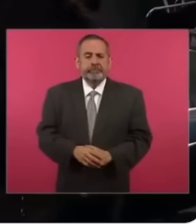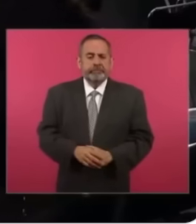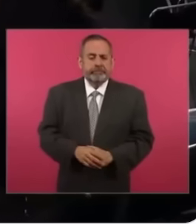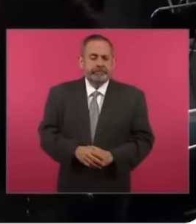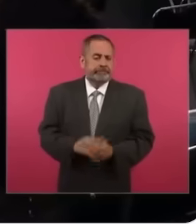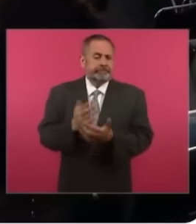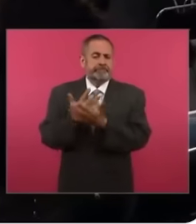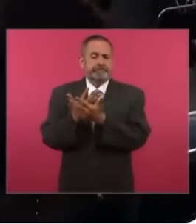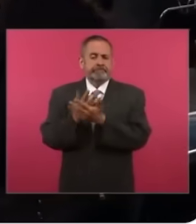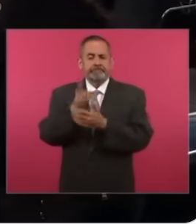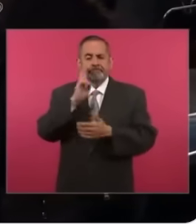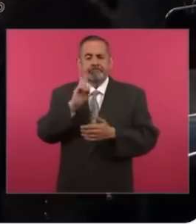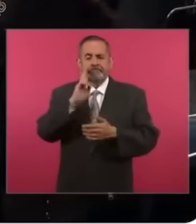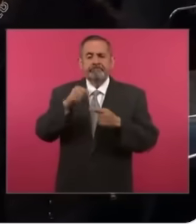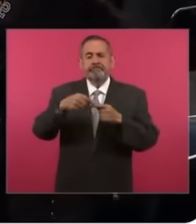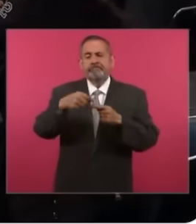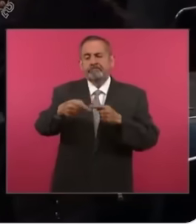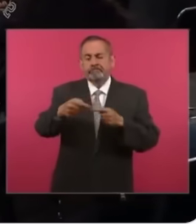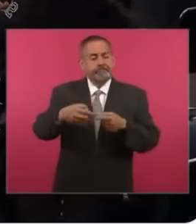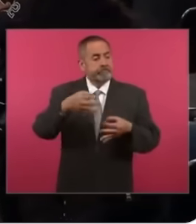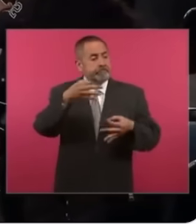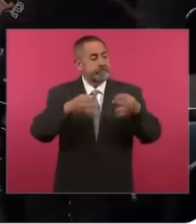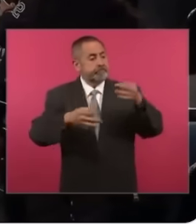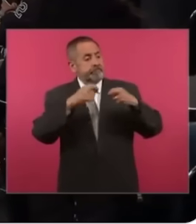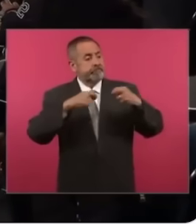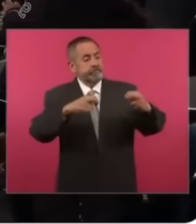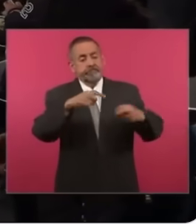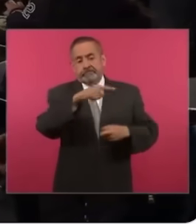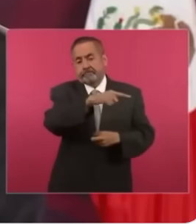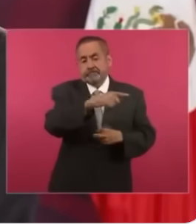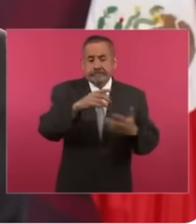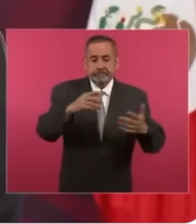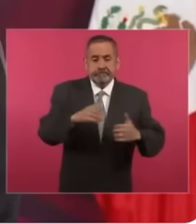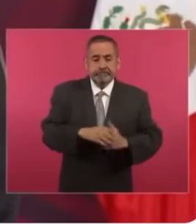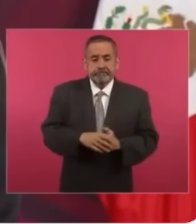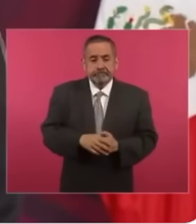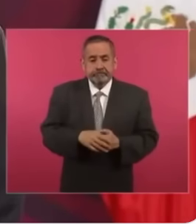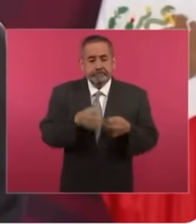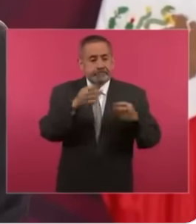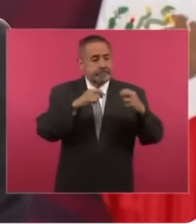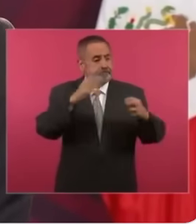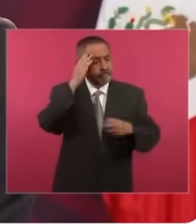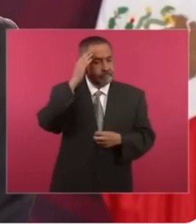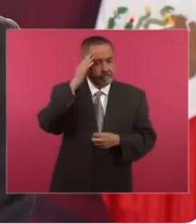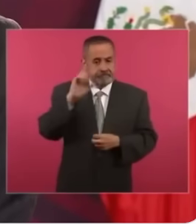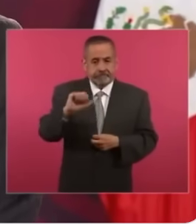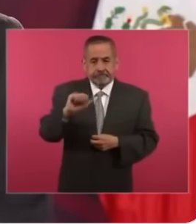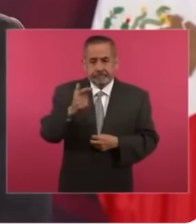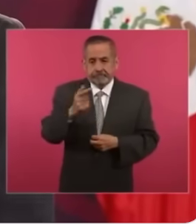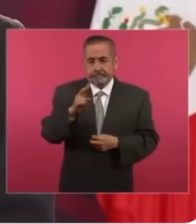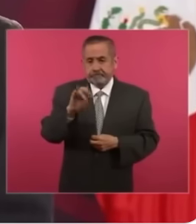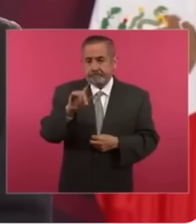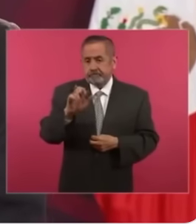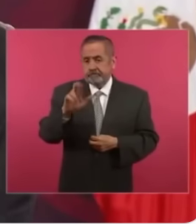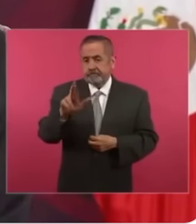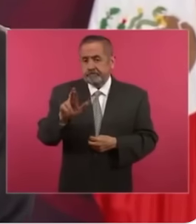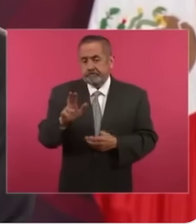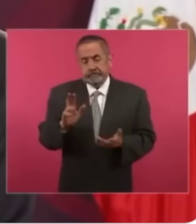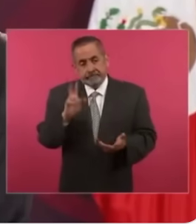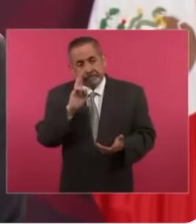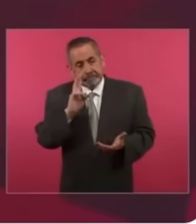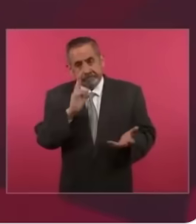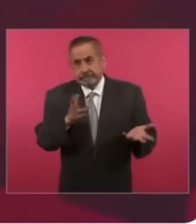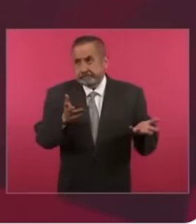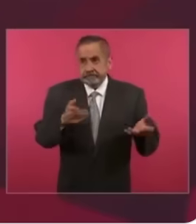vamos a esperar a ver qué resuelve el ministro Aguilar El